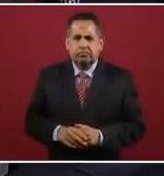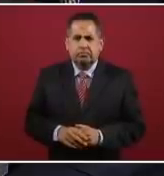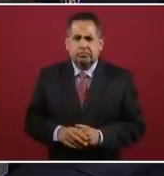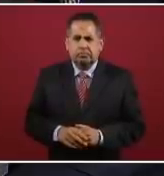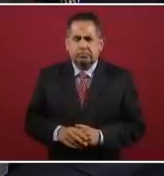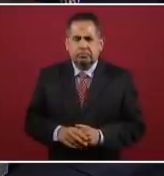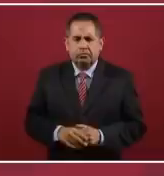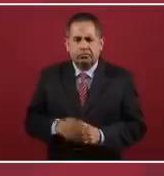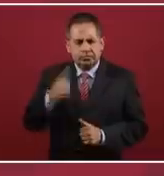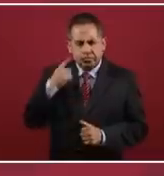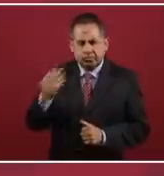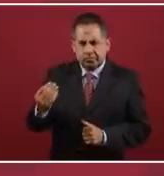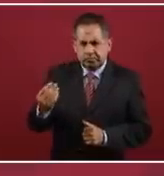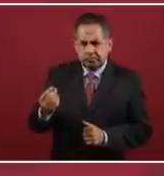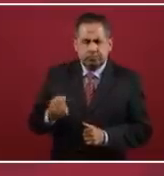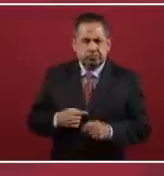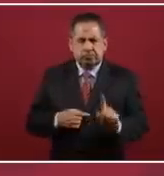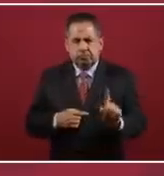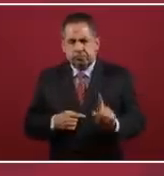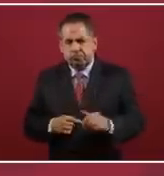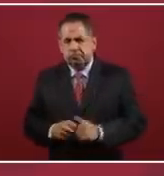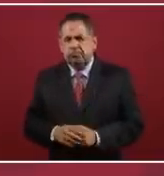No.